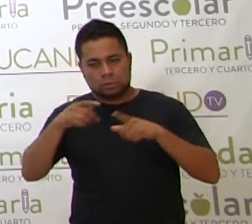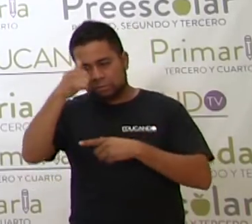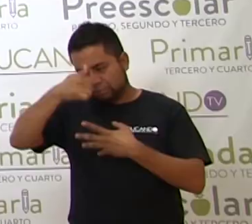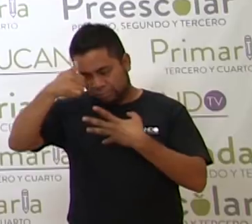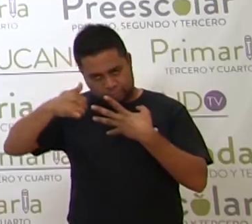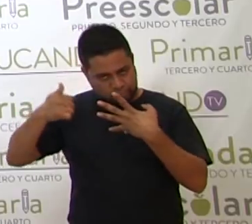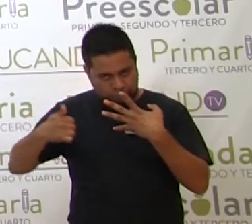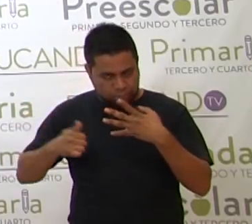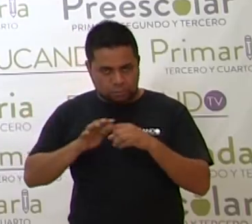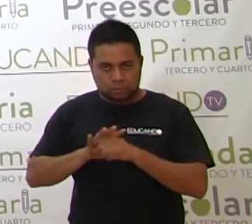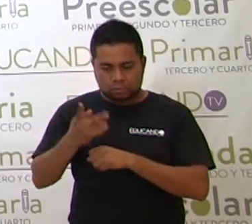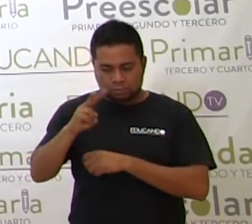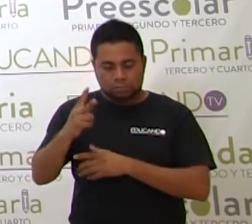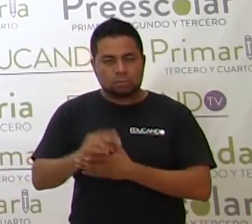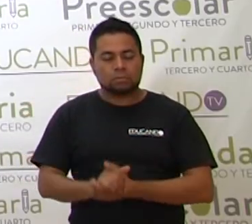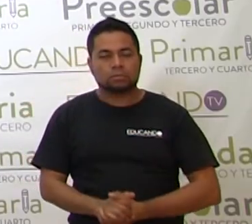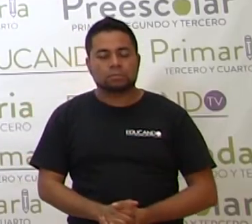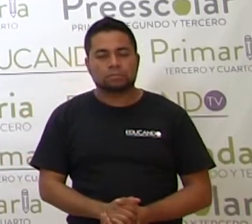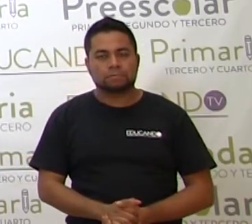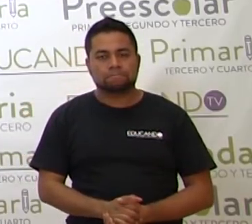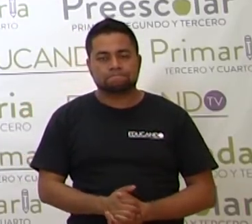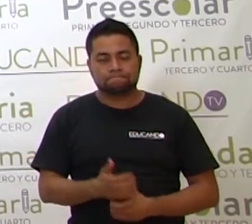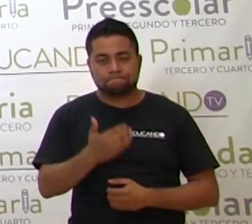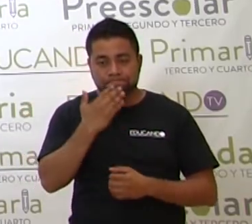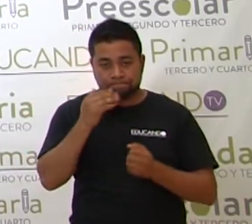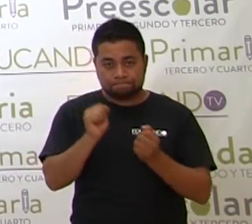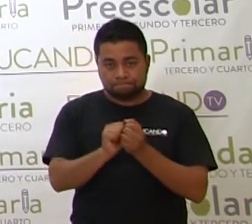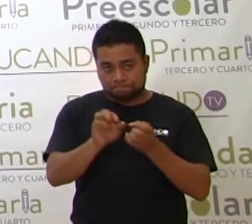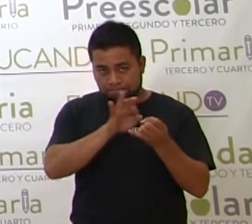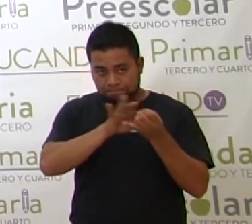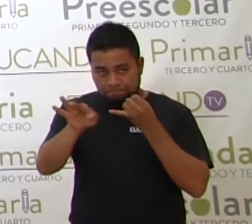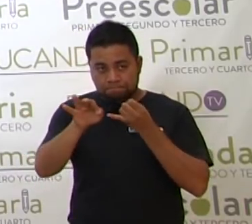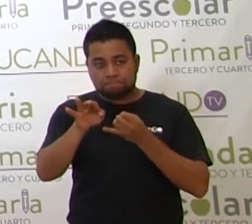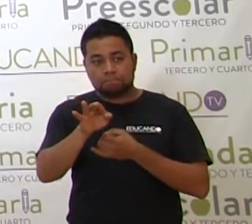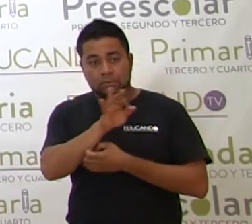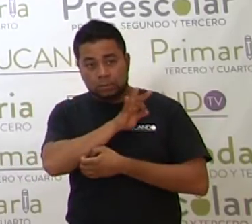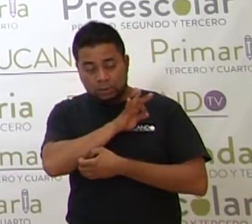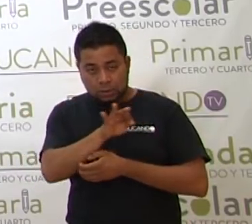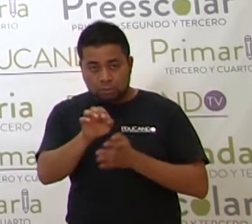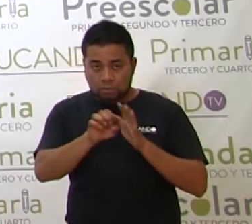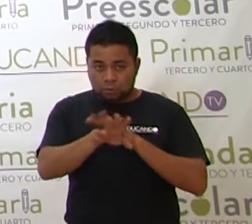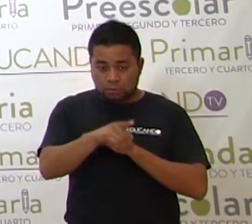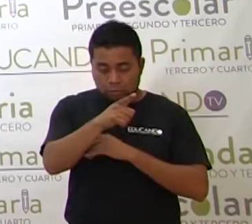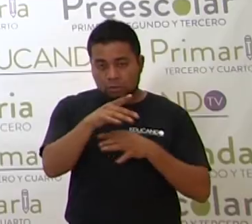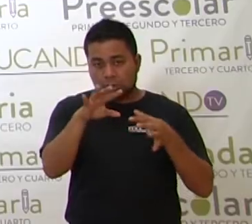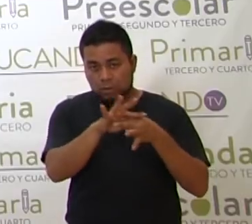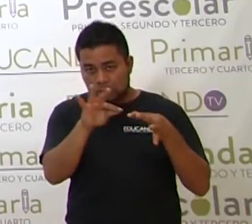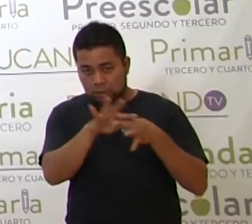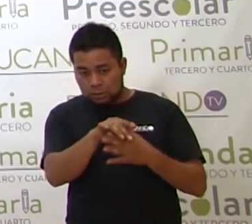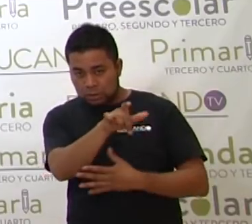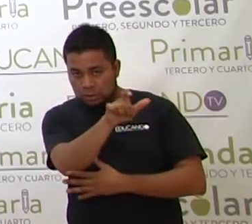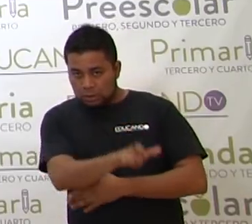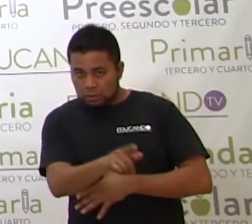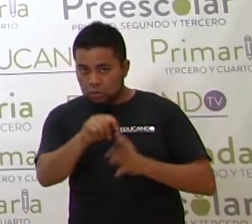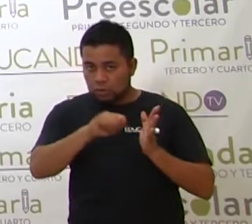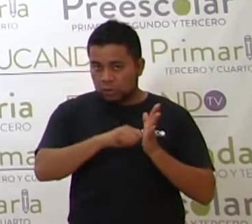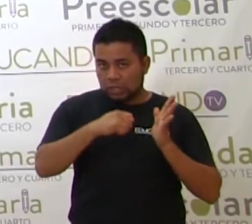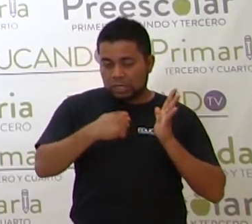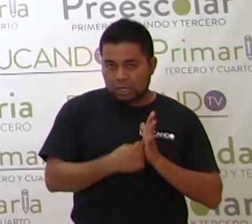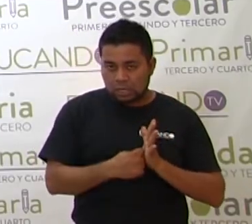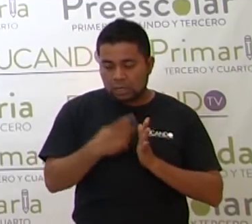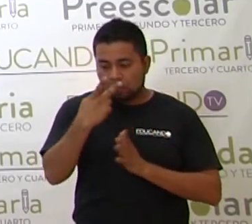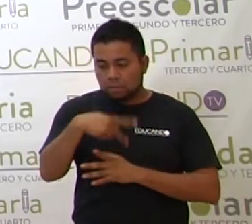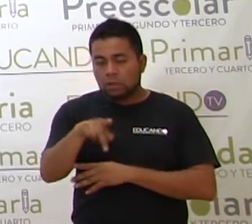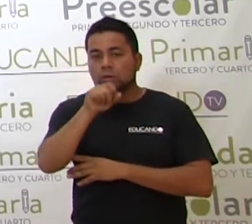cada una de estas dos. Vamos a terminar señalando que puede ser una descripción técnica,